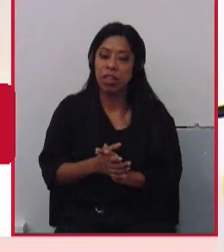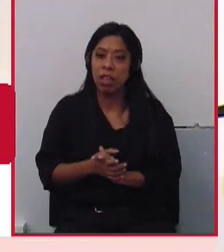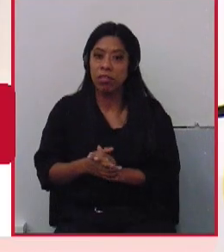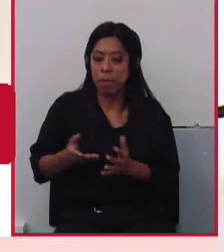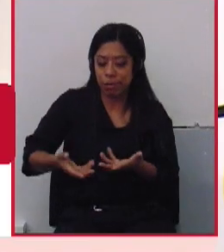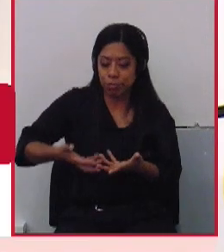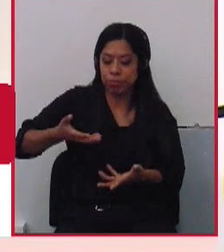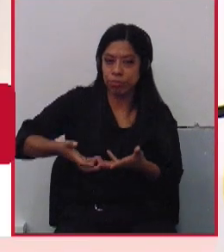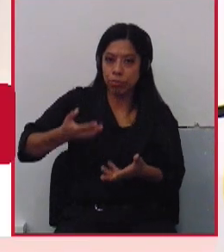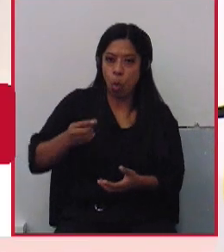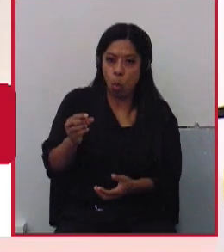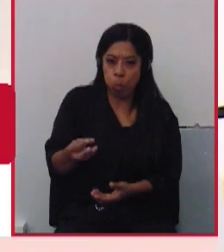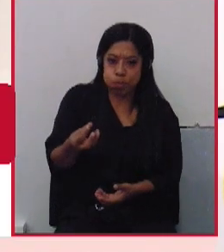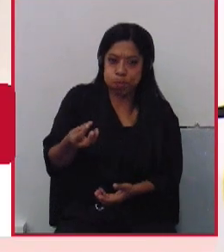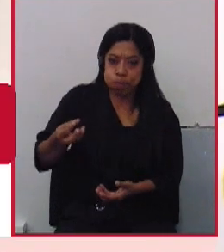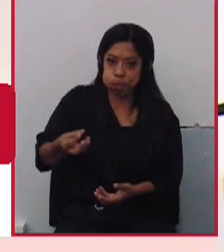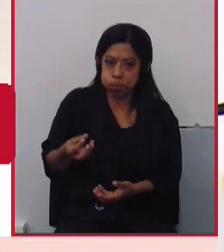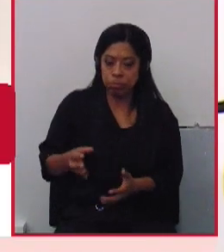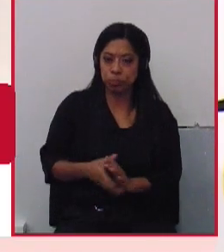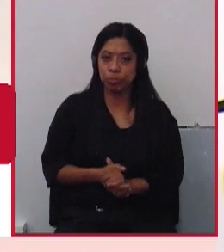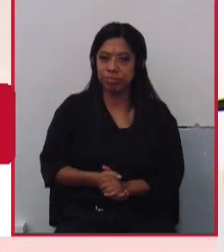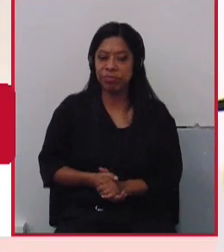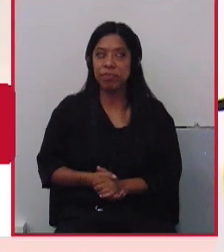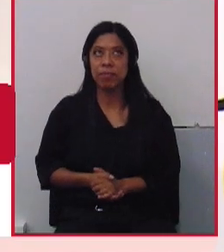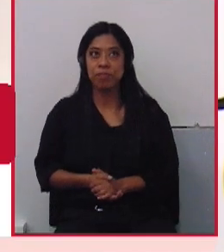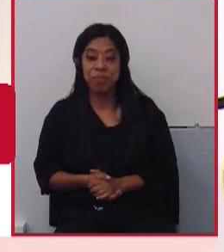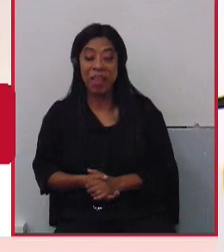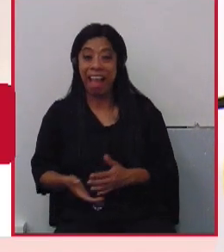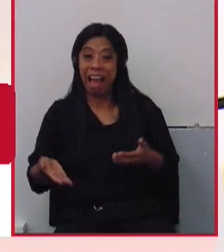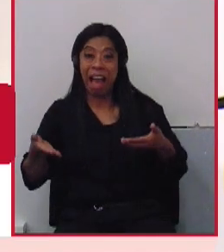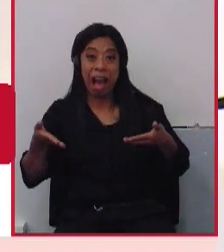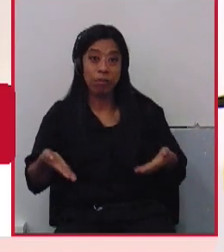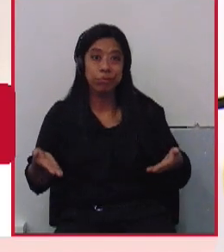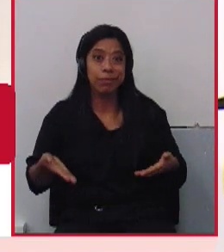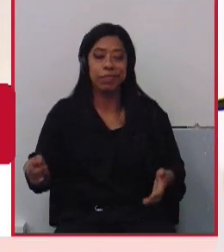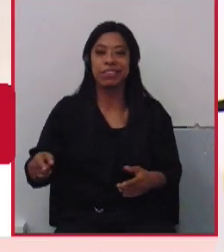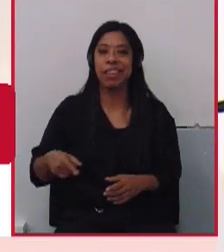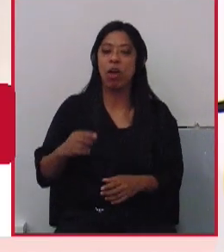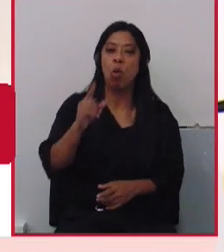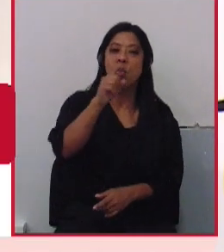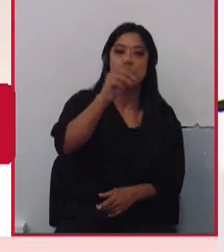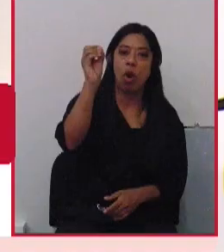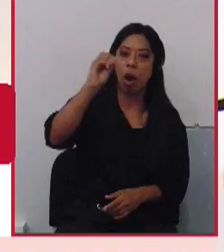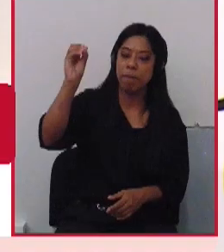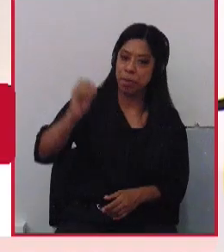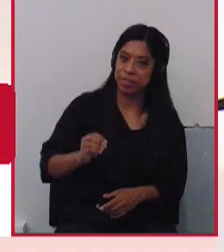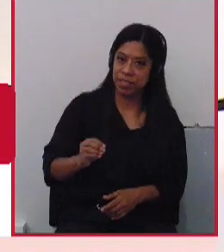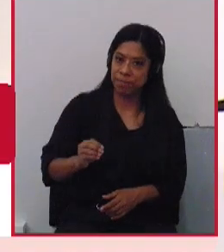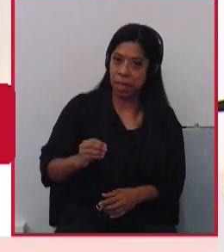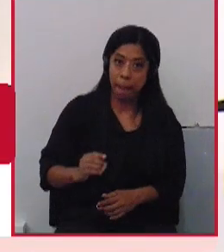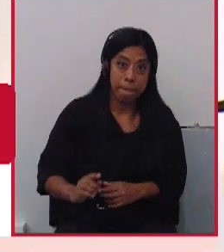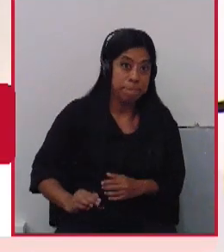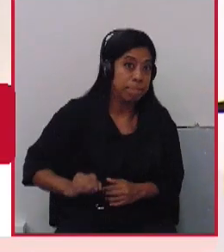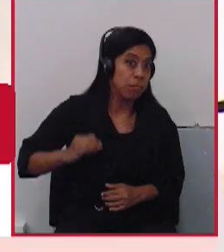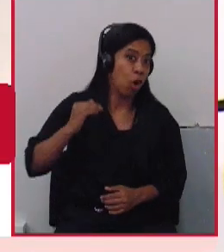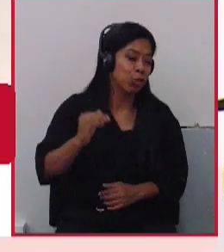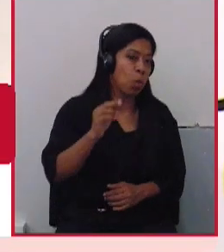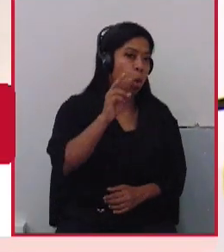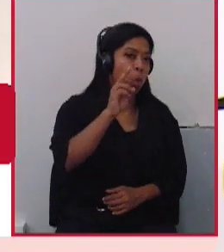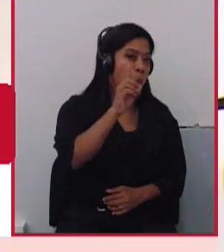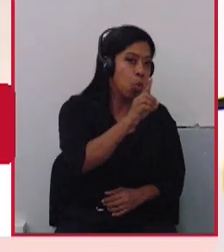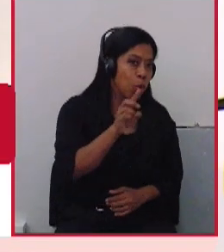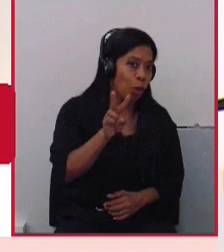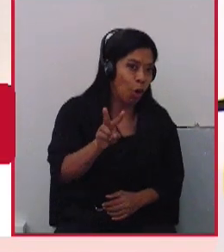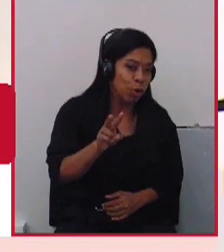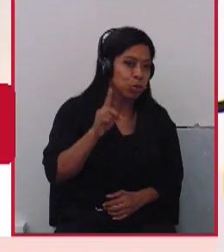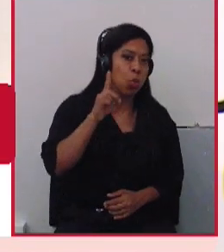la flotación de gruesos? Mira, actualmente nosotros estamos ya sostenidos con 1%. Siguiente paso es caminar a 1, 2, 1, 4,